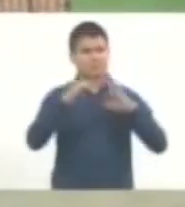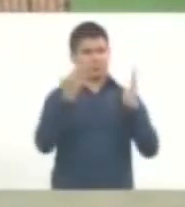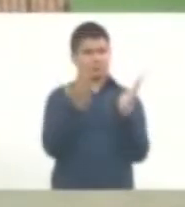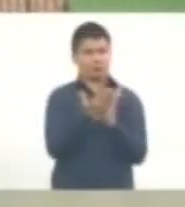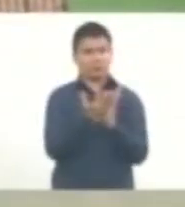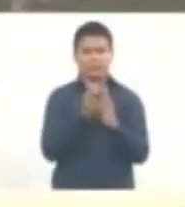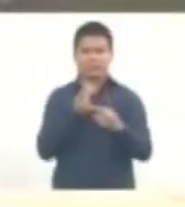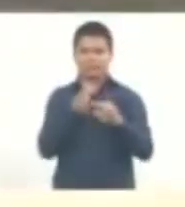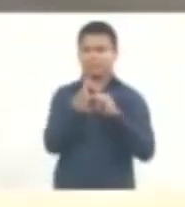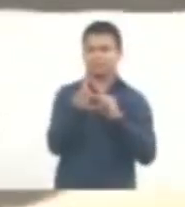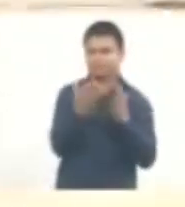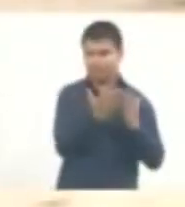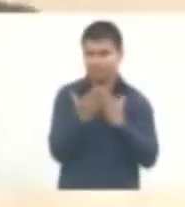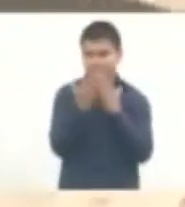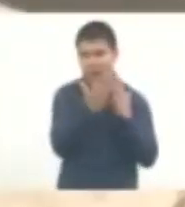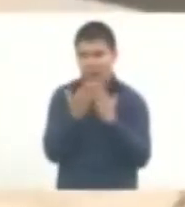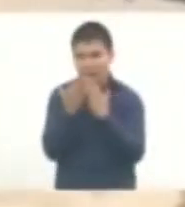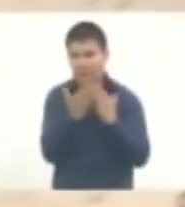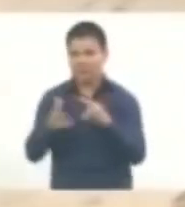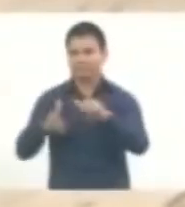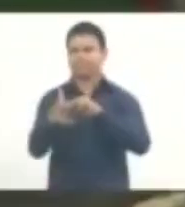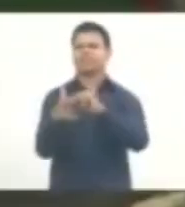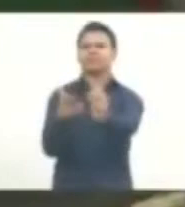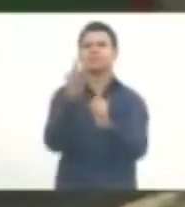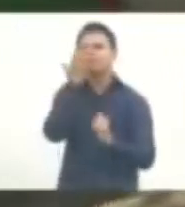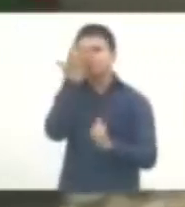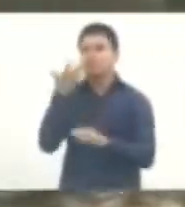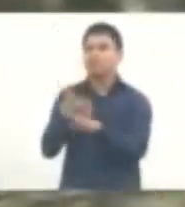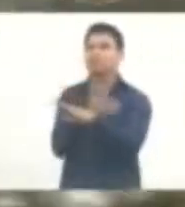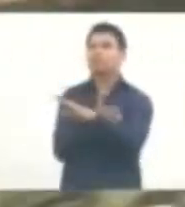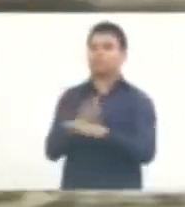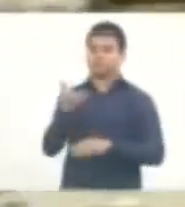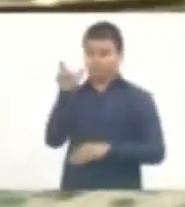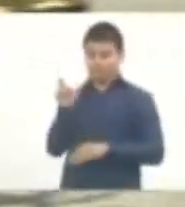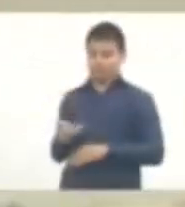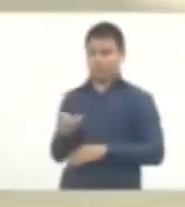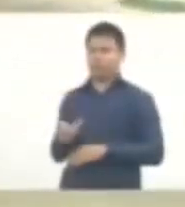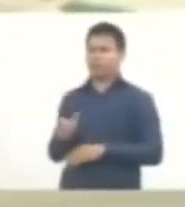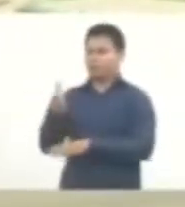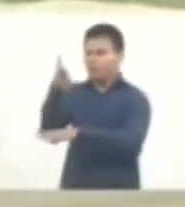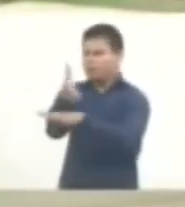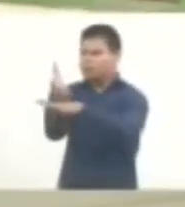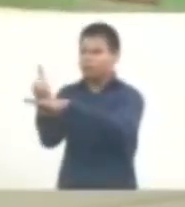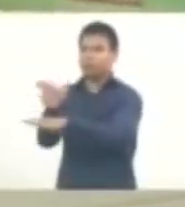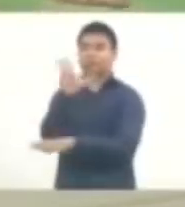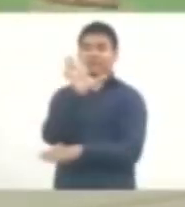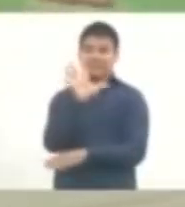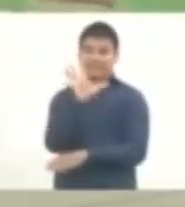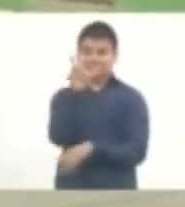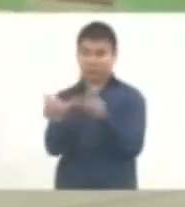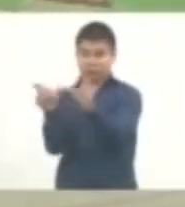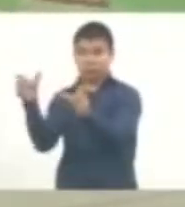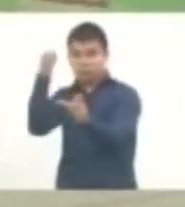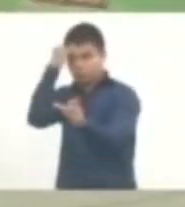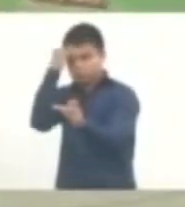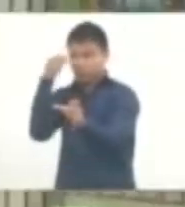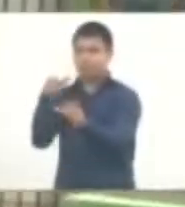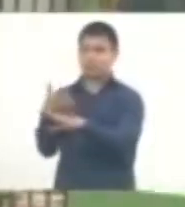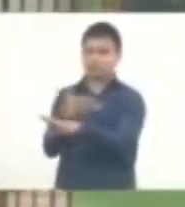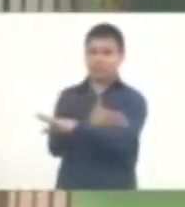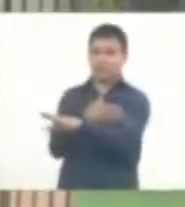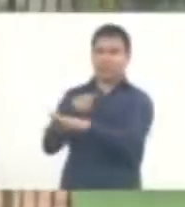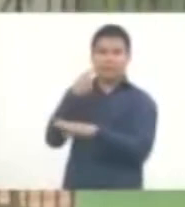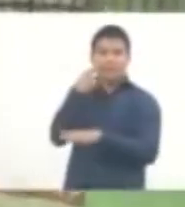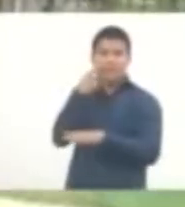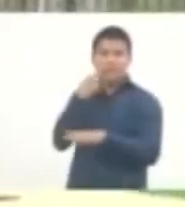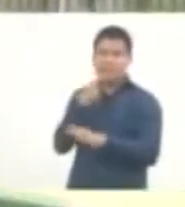fueran suspendidas por 2 días durante la semana anterior por la amenaza de muerte que recibieron 5 docentes por parte de un padre de familia a quien